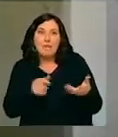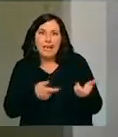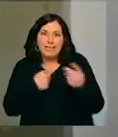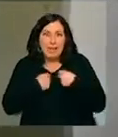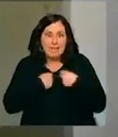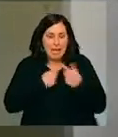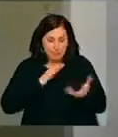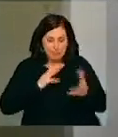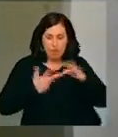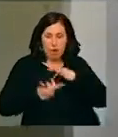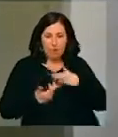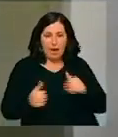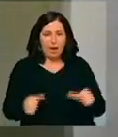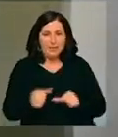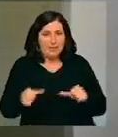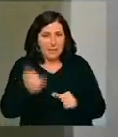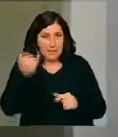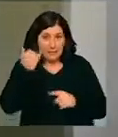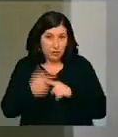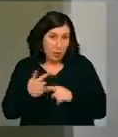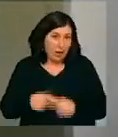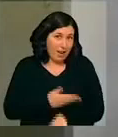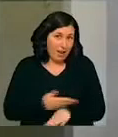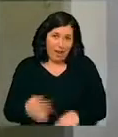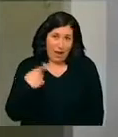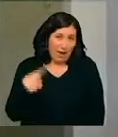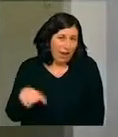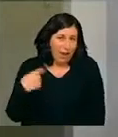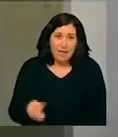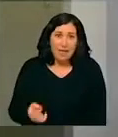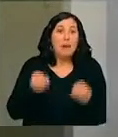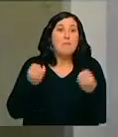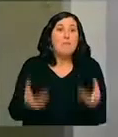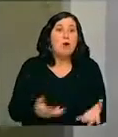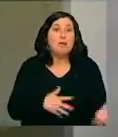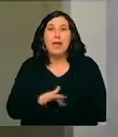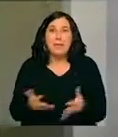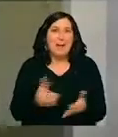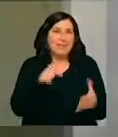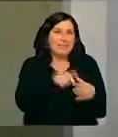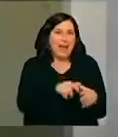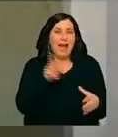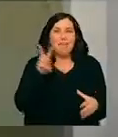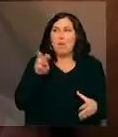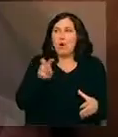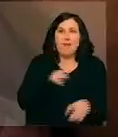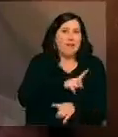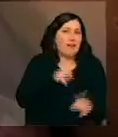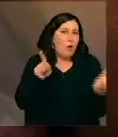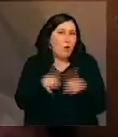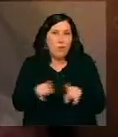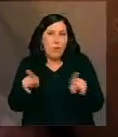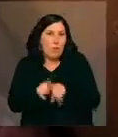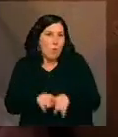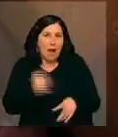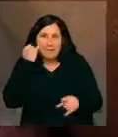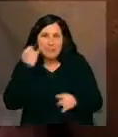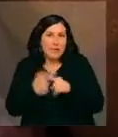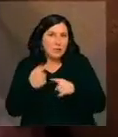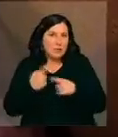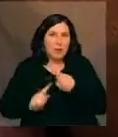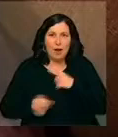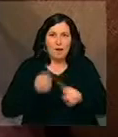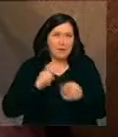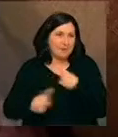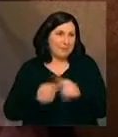sexuales, inciden negativamente en las prácticas sexuales, porque evidentemente lo que sucede en el mundo de la pornografía no es lo que pasa en las prácticas sexuales. Las relaciones sexuales con las redes